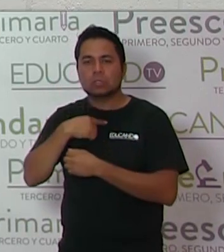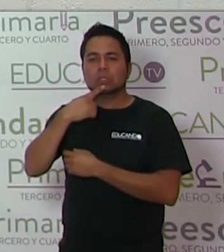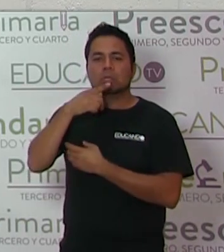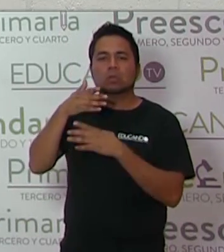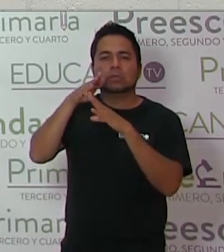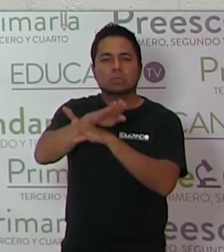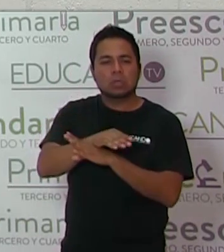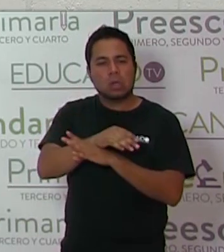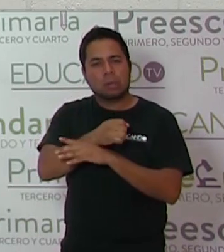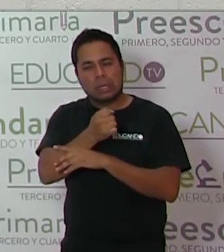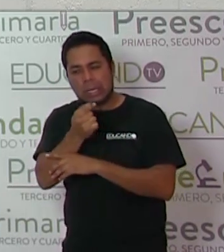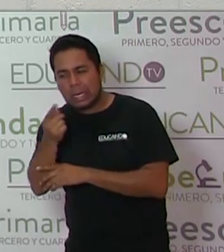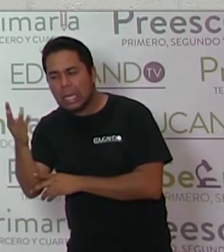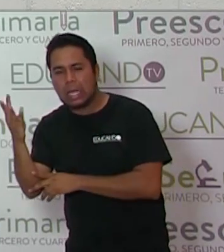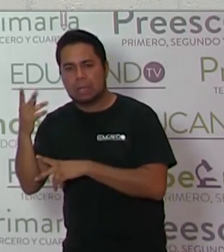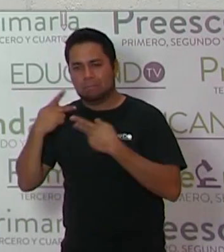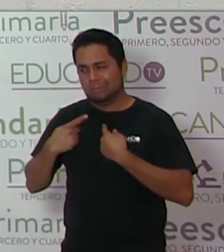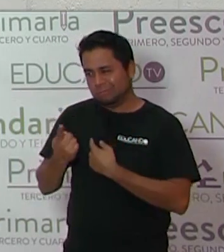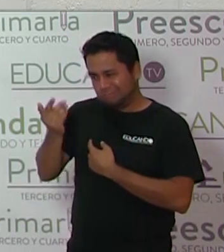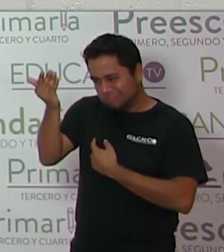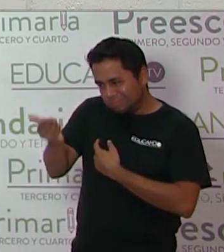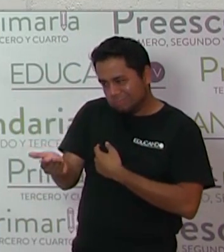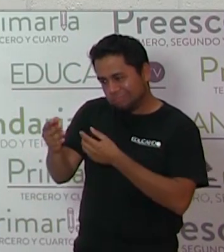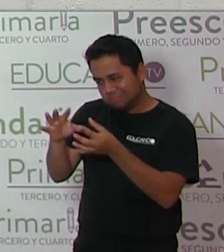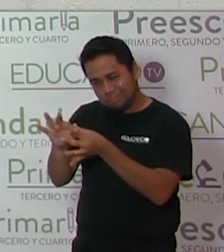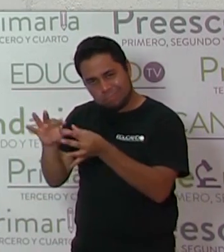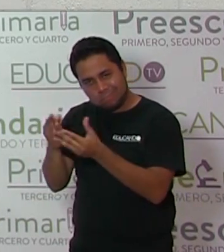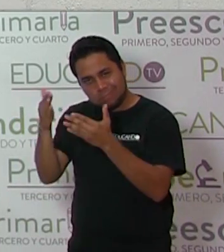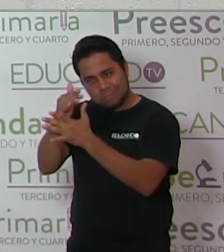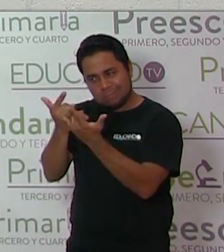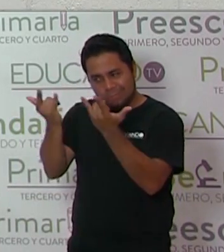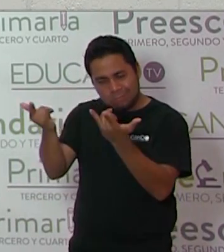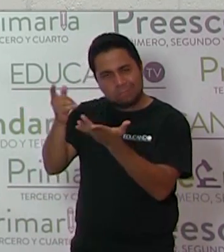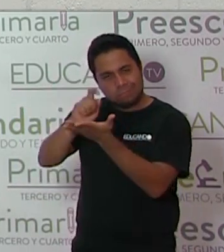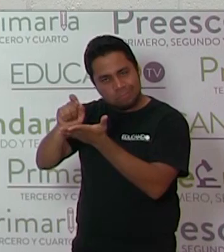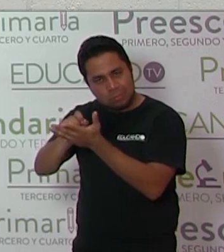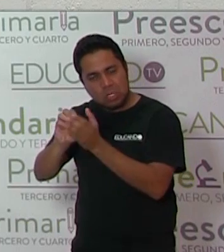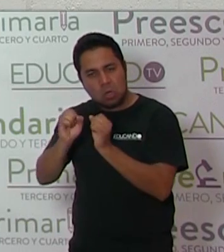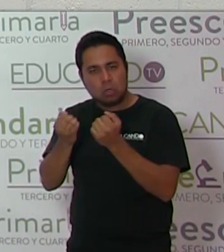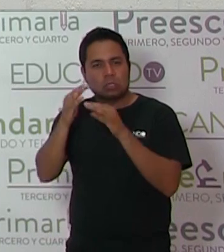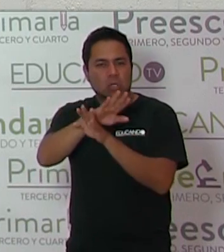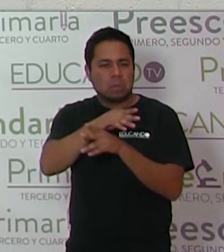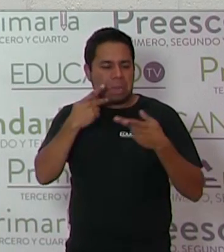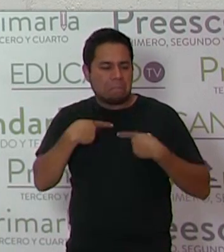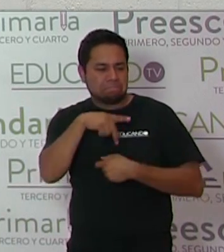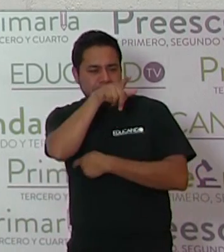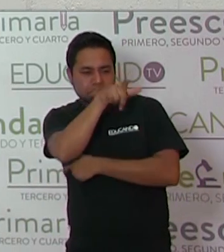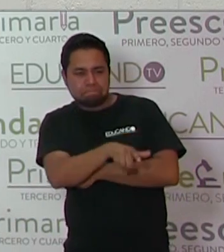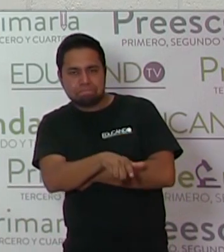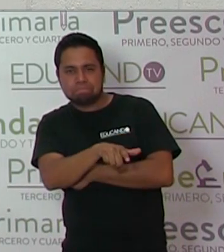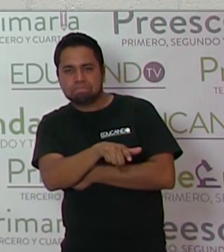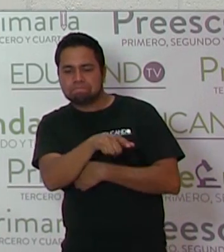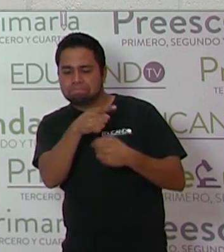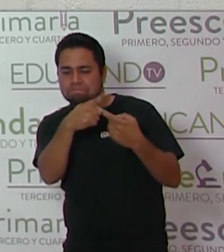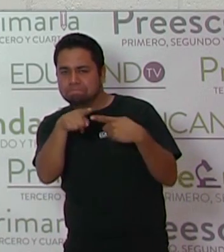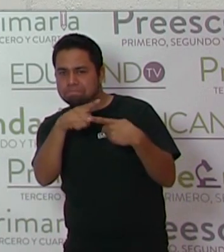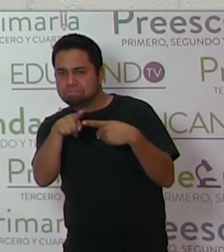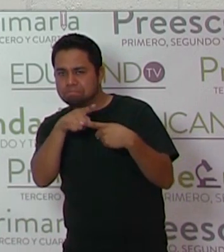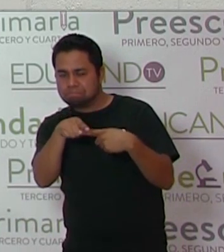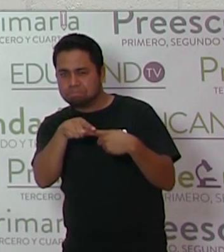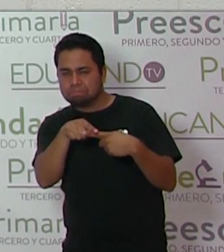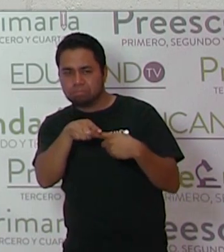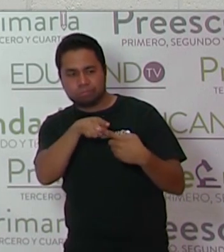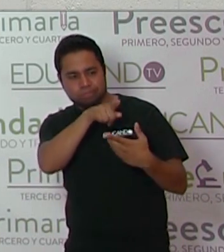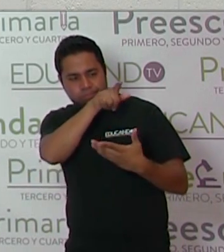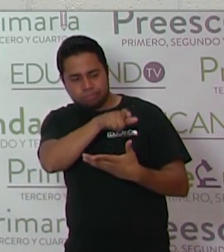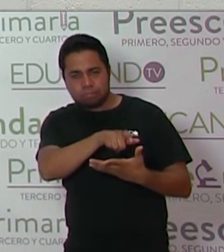de alguien o contamos la historia de alguien más, o contamos la historia de otros personajes externos a